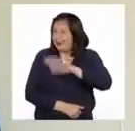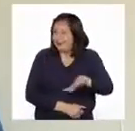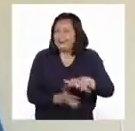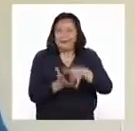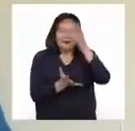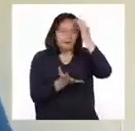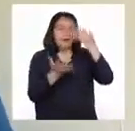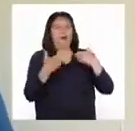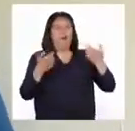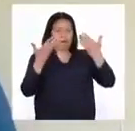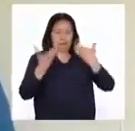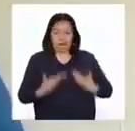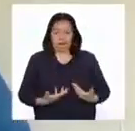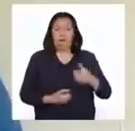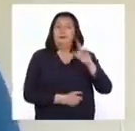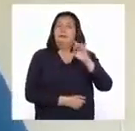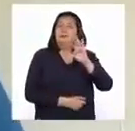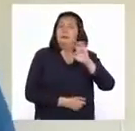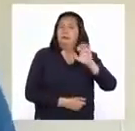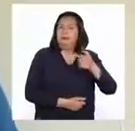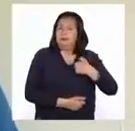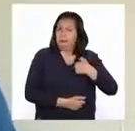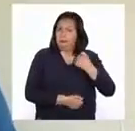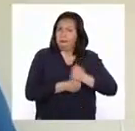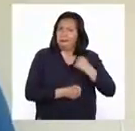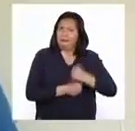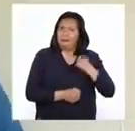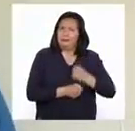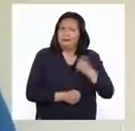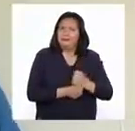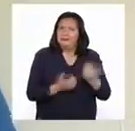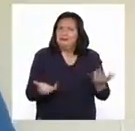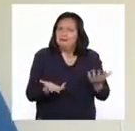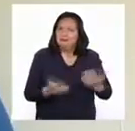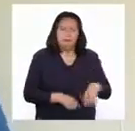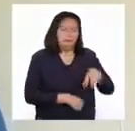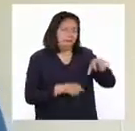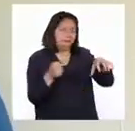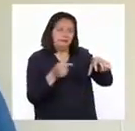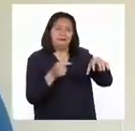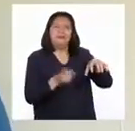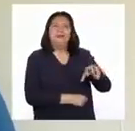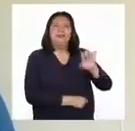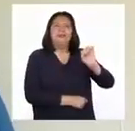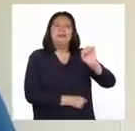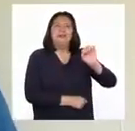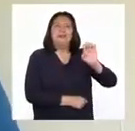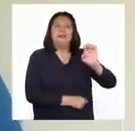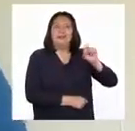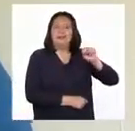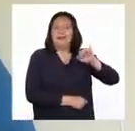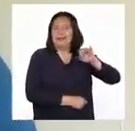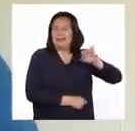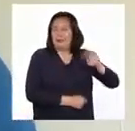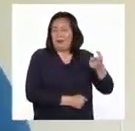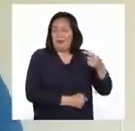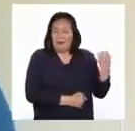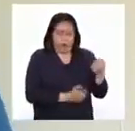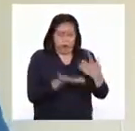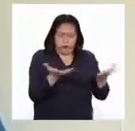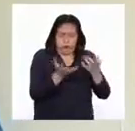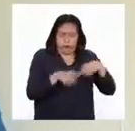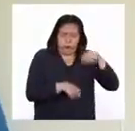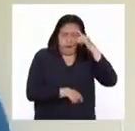Casa. Soy Gabriela Rosas y trabajo en el Servicio Nacional de Meteorología e Hidrología del Perú, más conocido como